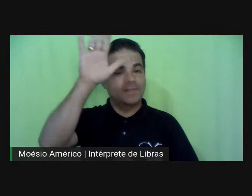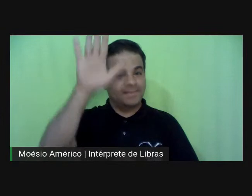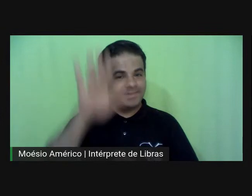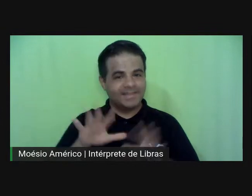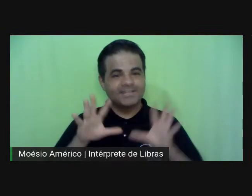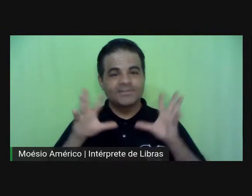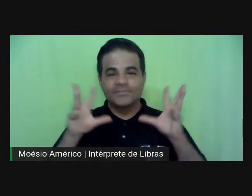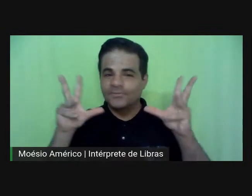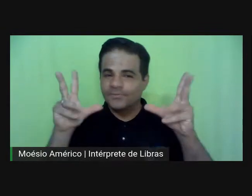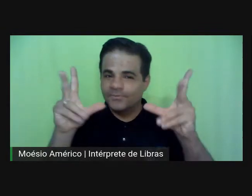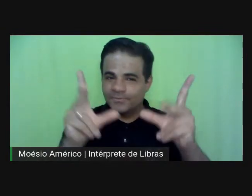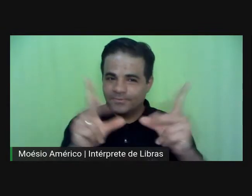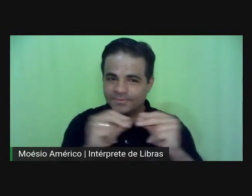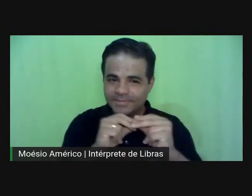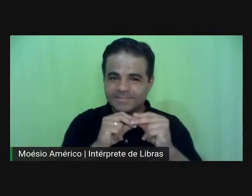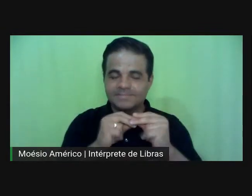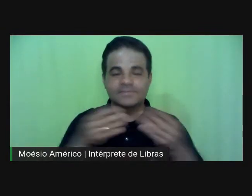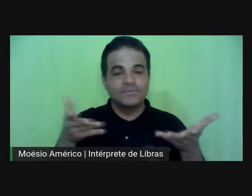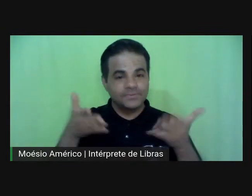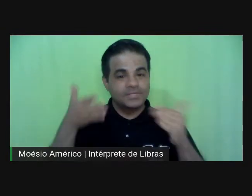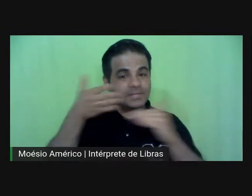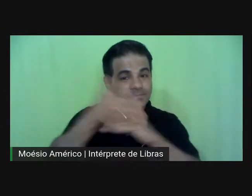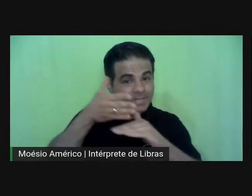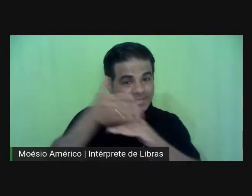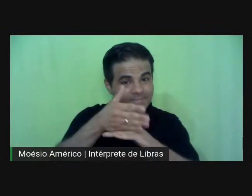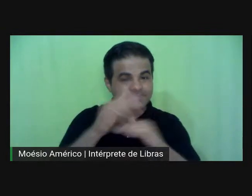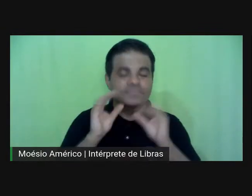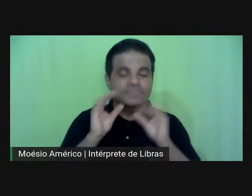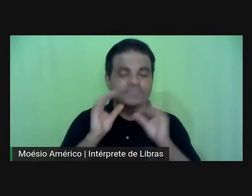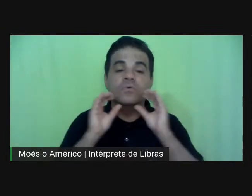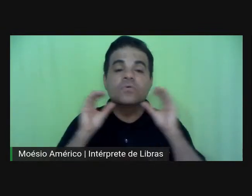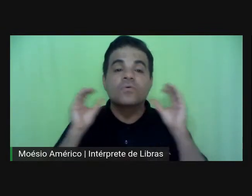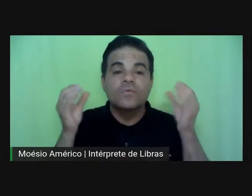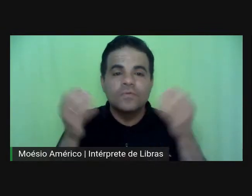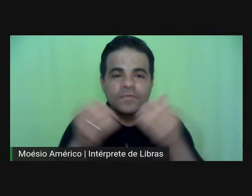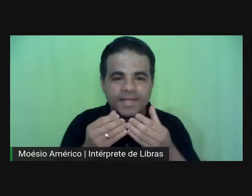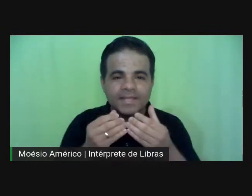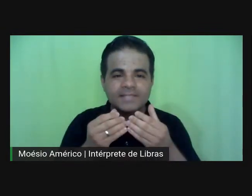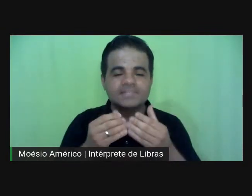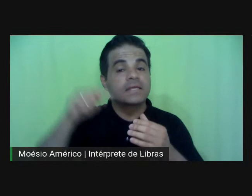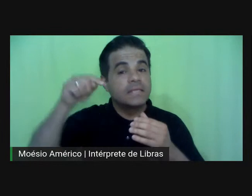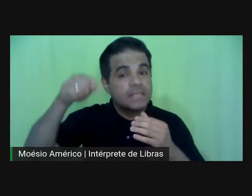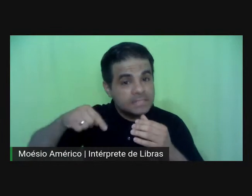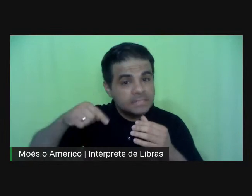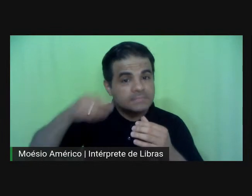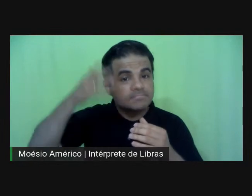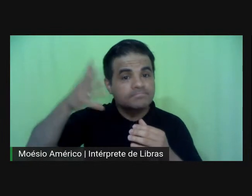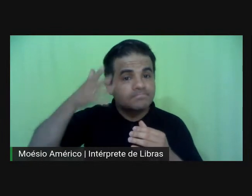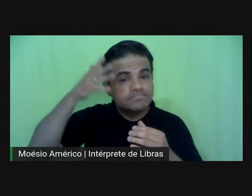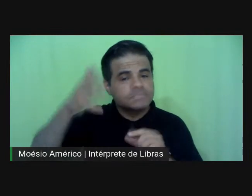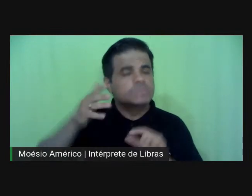a todos que participen de esta conferencia este final